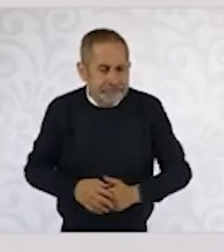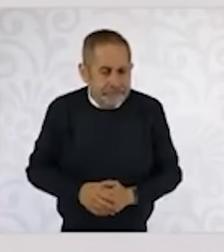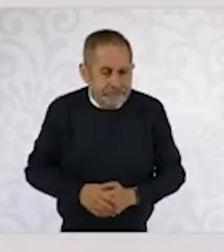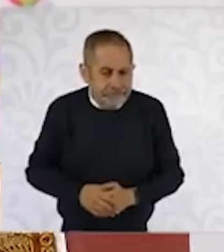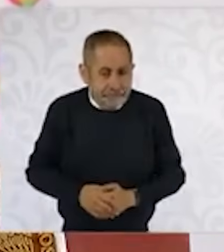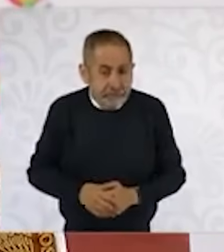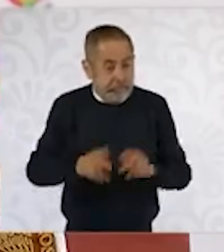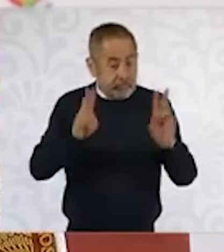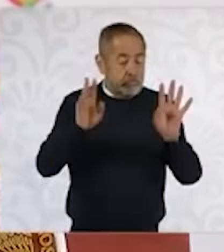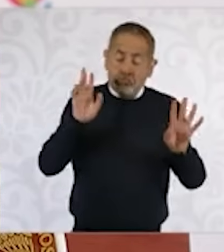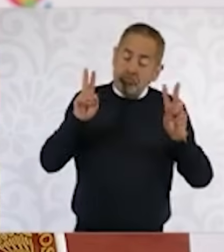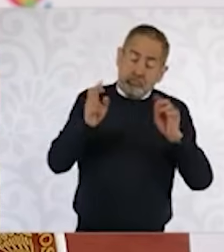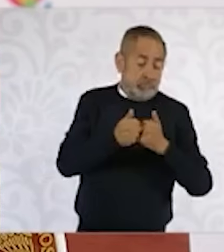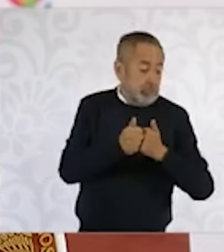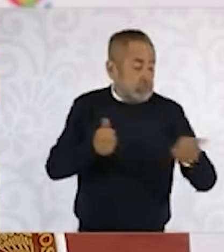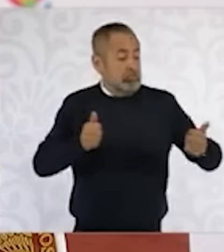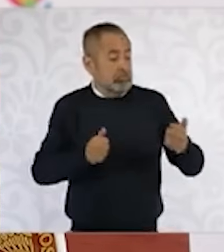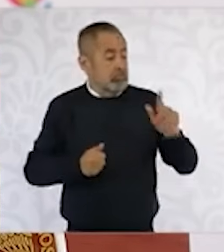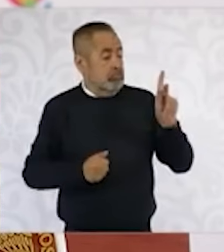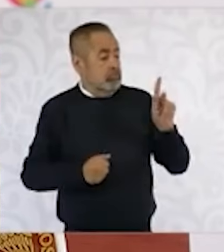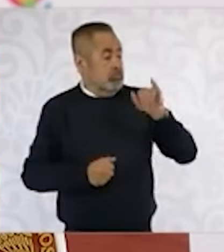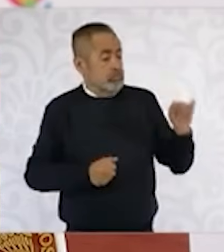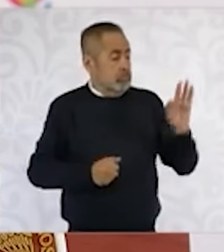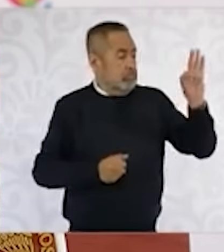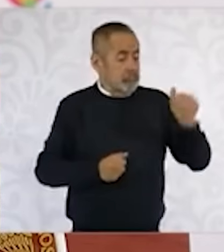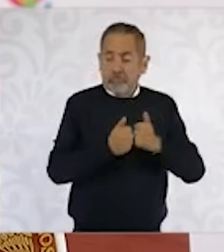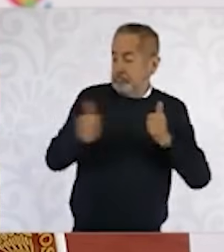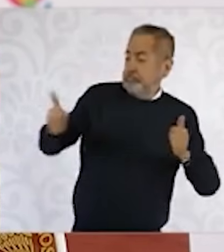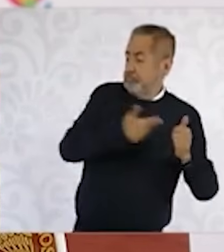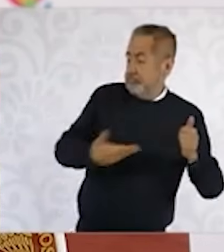Había independencia del Poder Judicial.